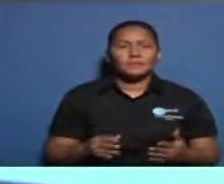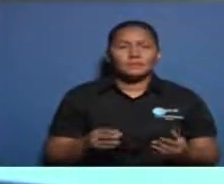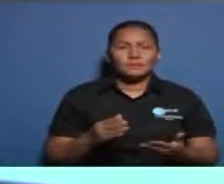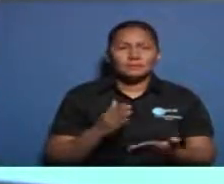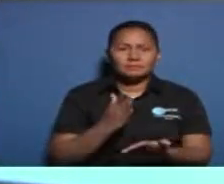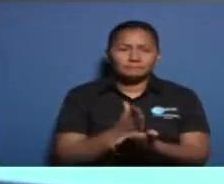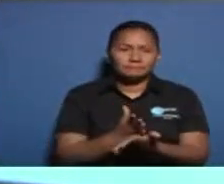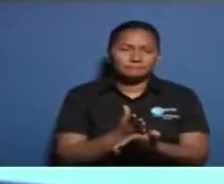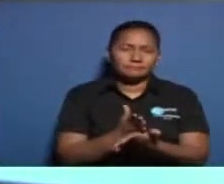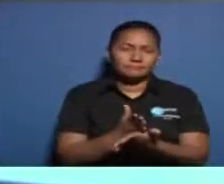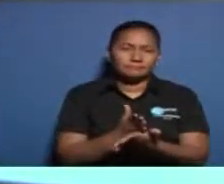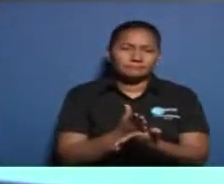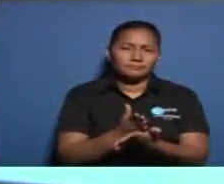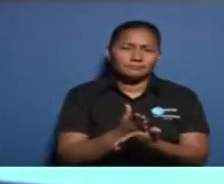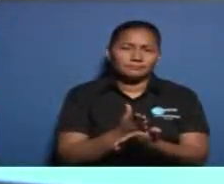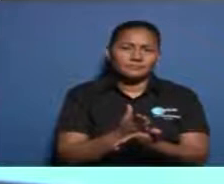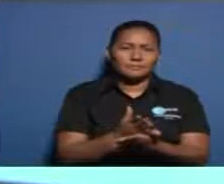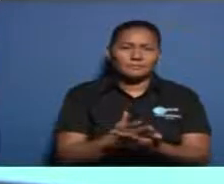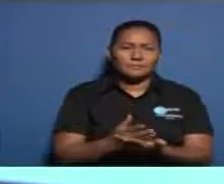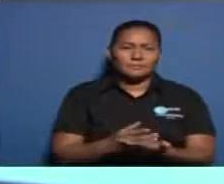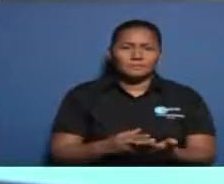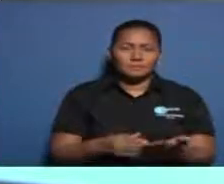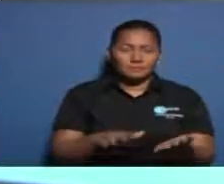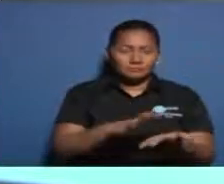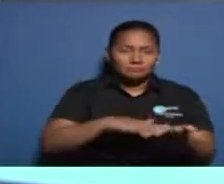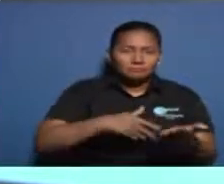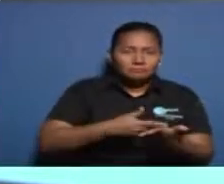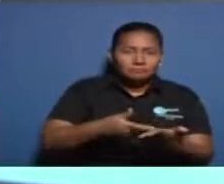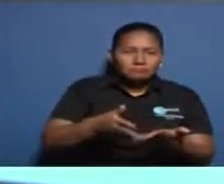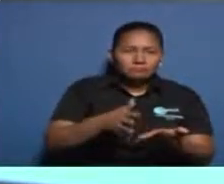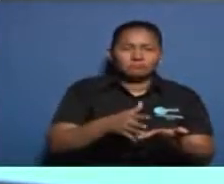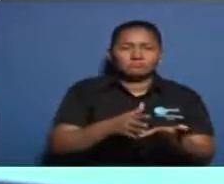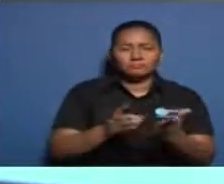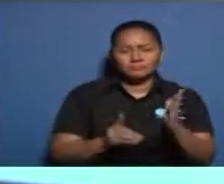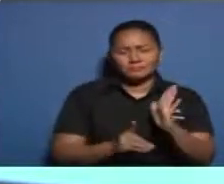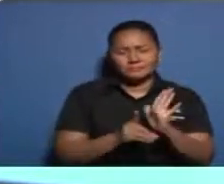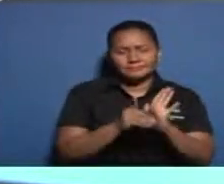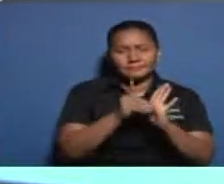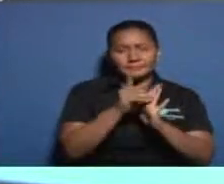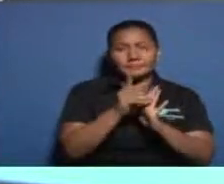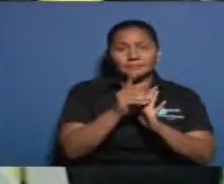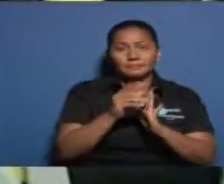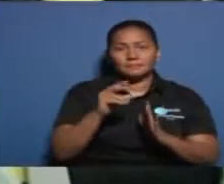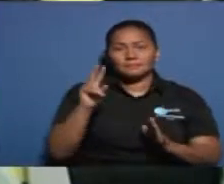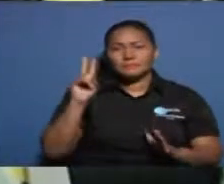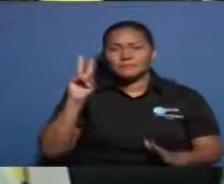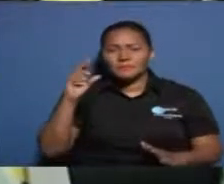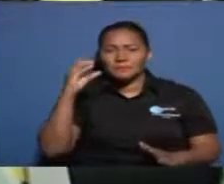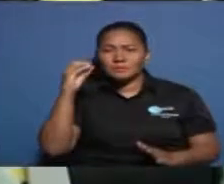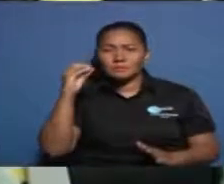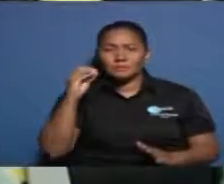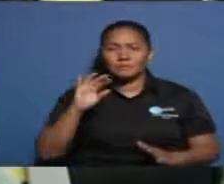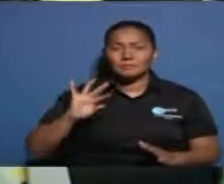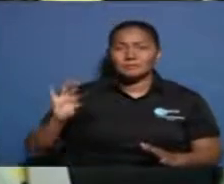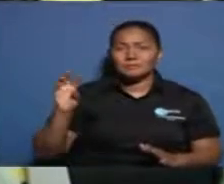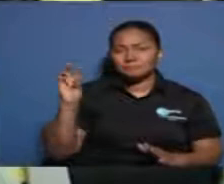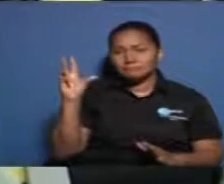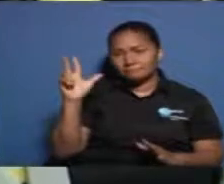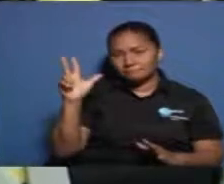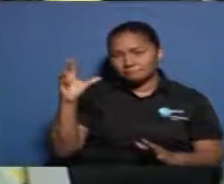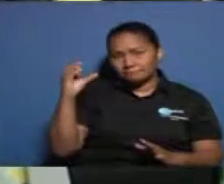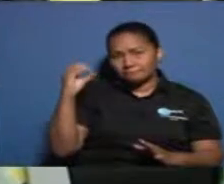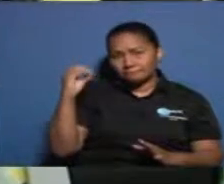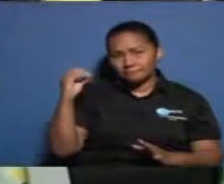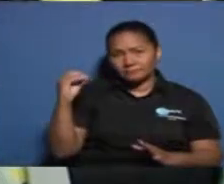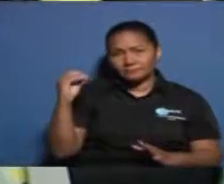tiene frente a la agenda desarrollo 2030 estar al lado de un tema de leyes en otros temas que hemos tocado aquí luego de las